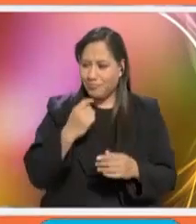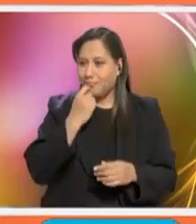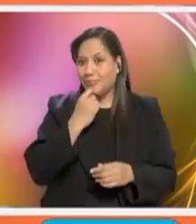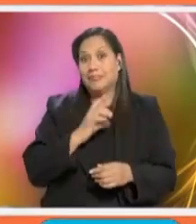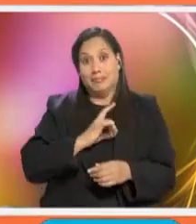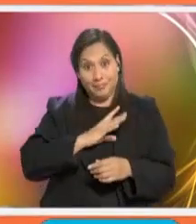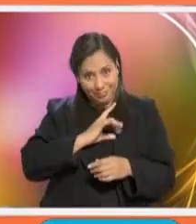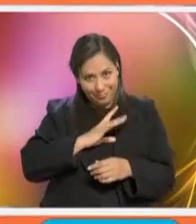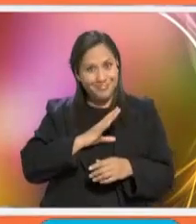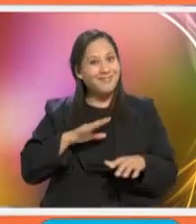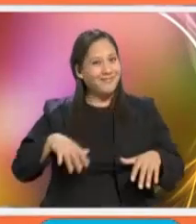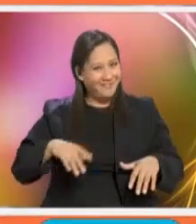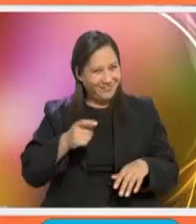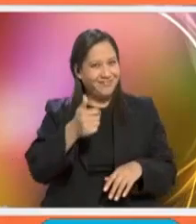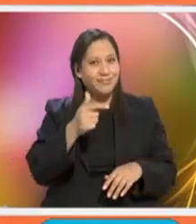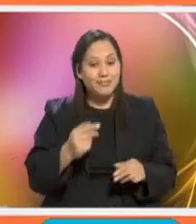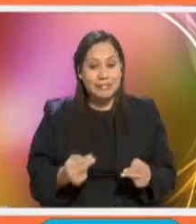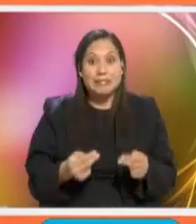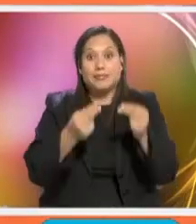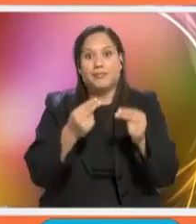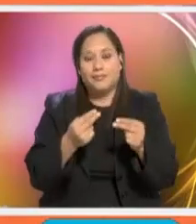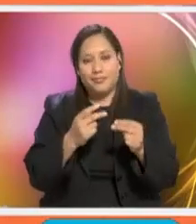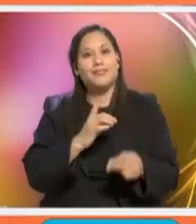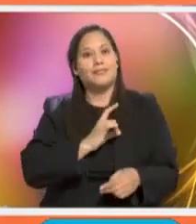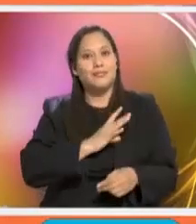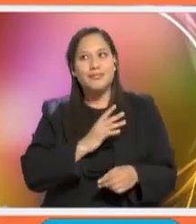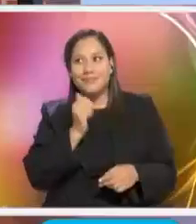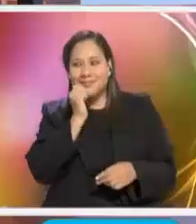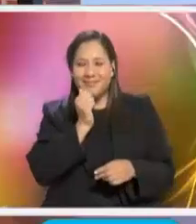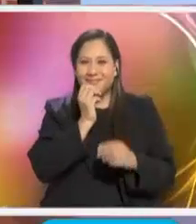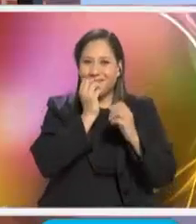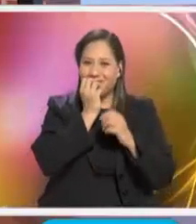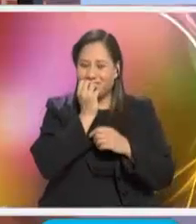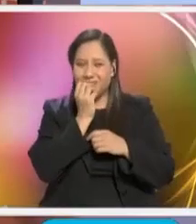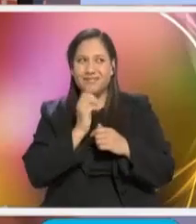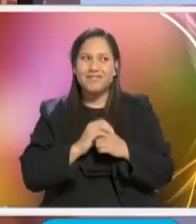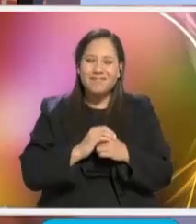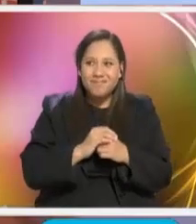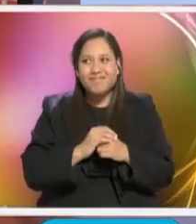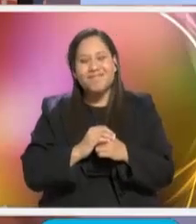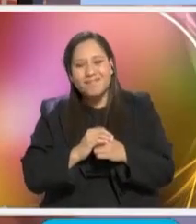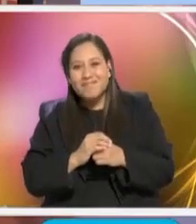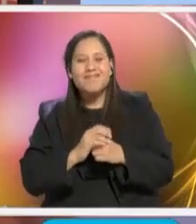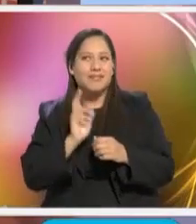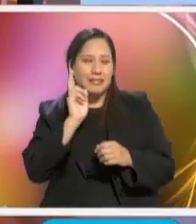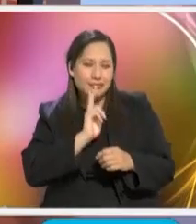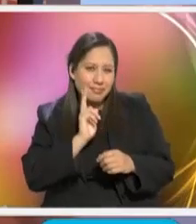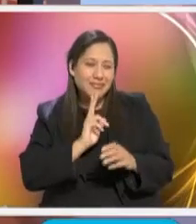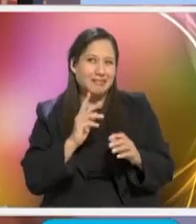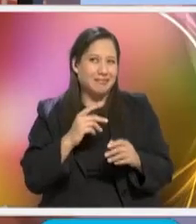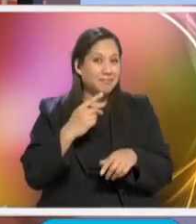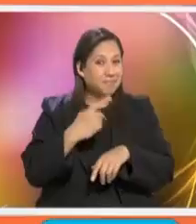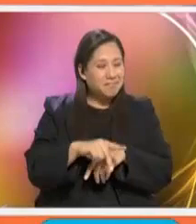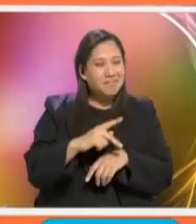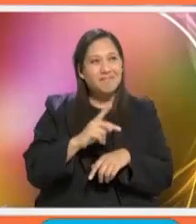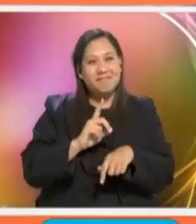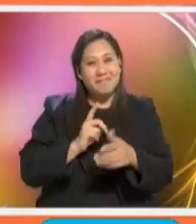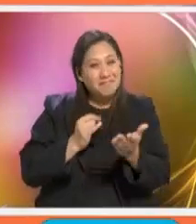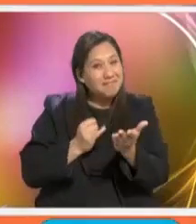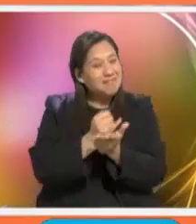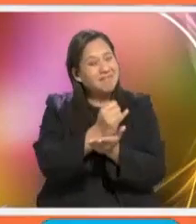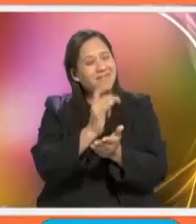con miedo, porque siempre poner un negocio pues genera miedo, genera expectativa. Riesgo, ¿no? Riesgo, dijo, bueno,